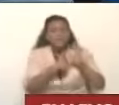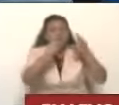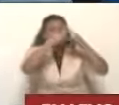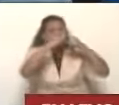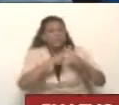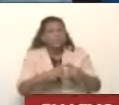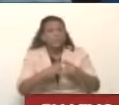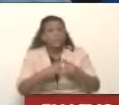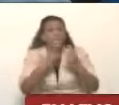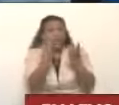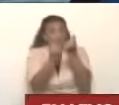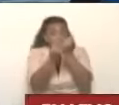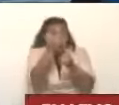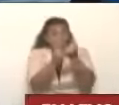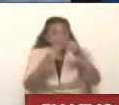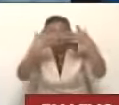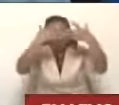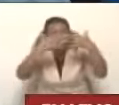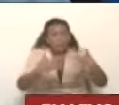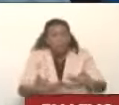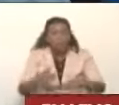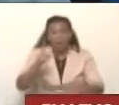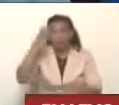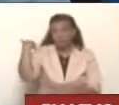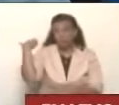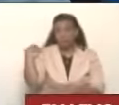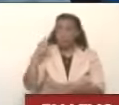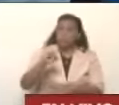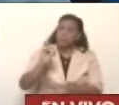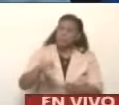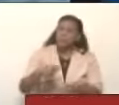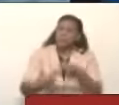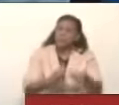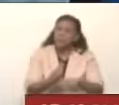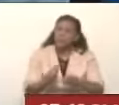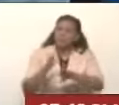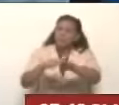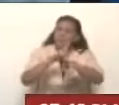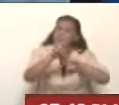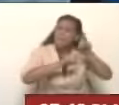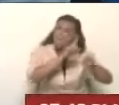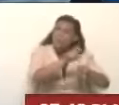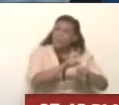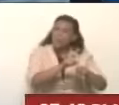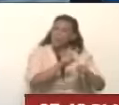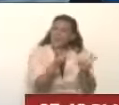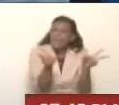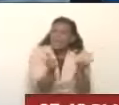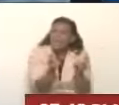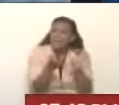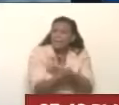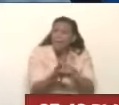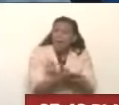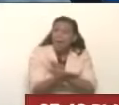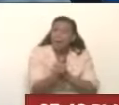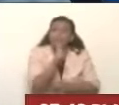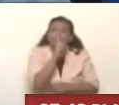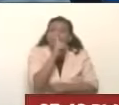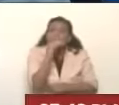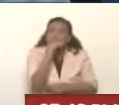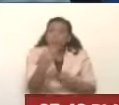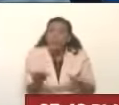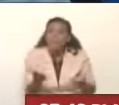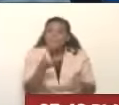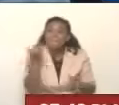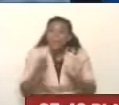noticias en el ámbito económico. Usted en el programa lo ha hecho. Yo le preguntaría, en torno a este tema, ¿cuál es el secreto